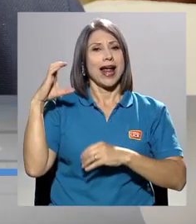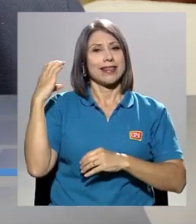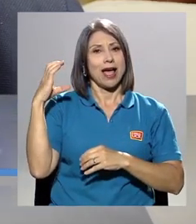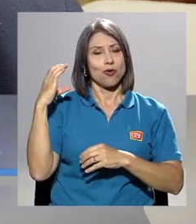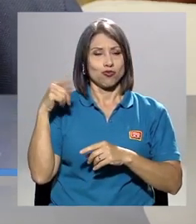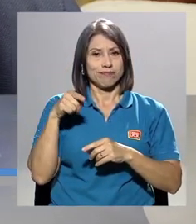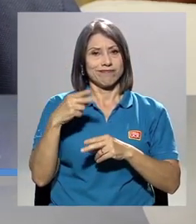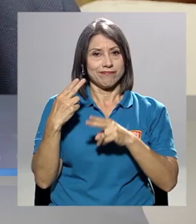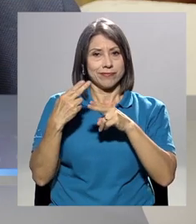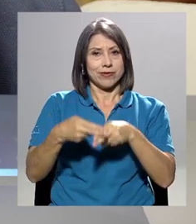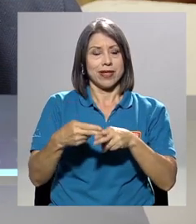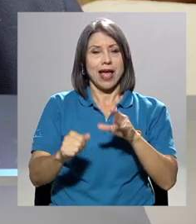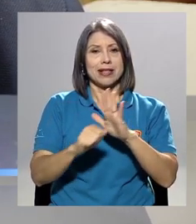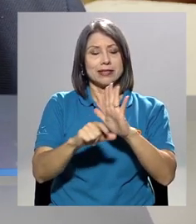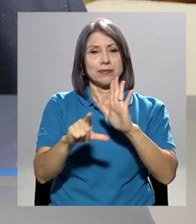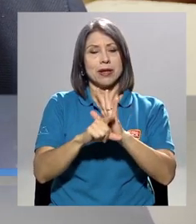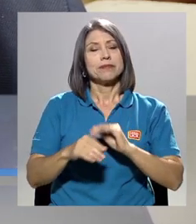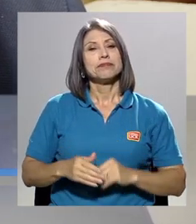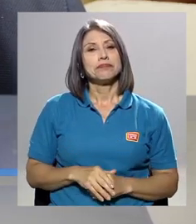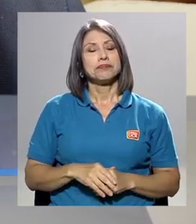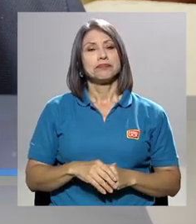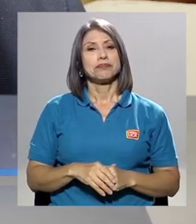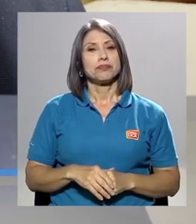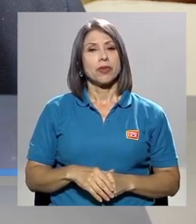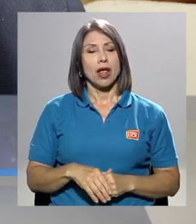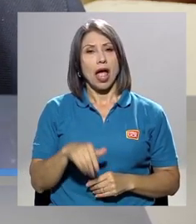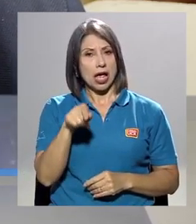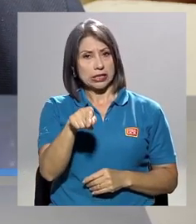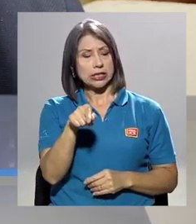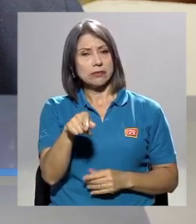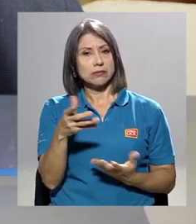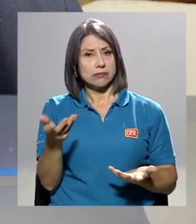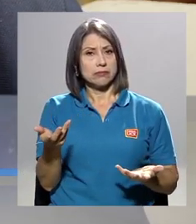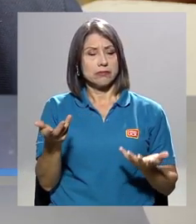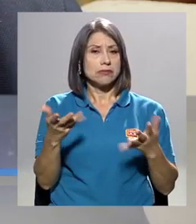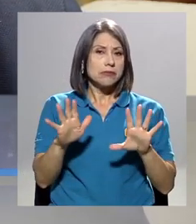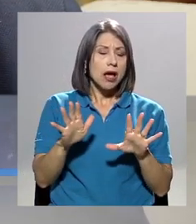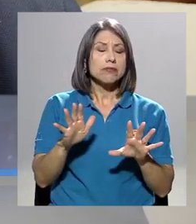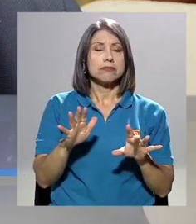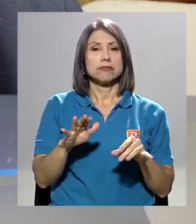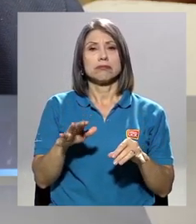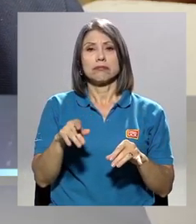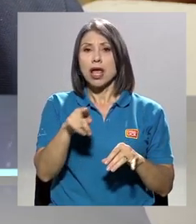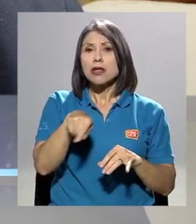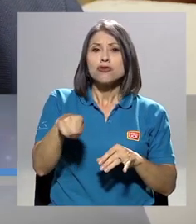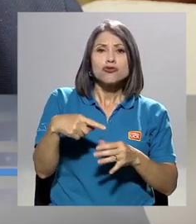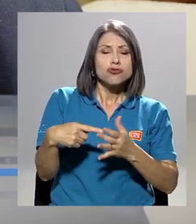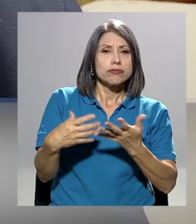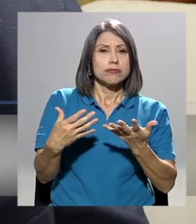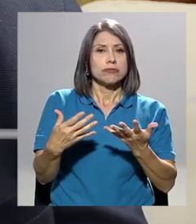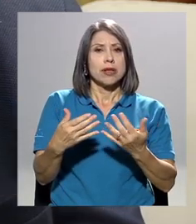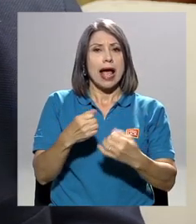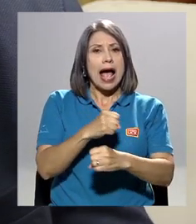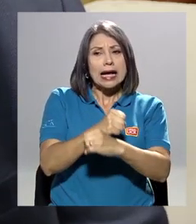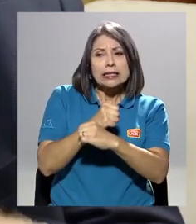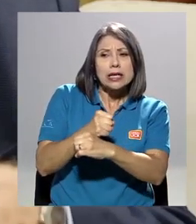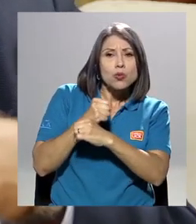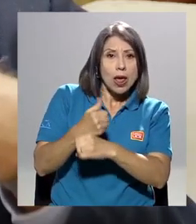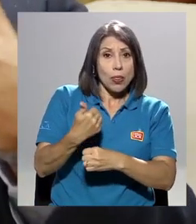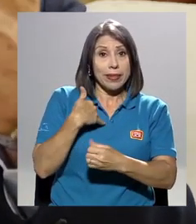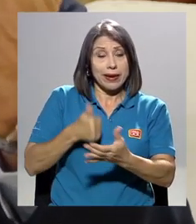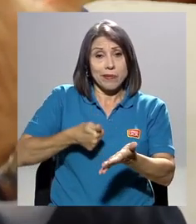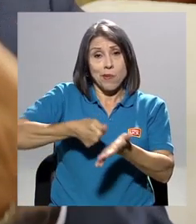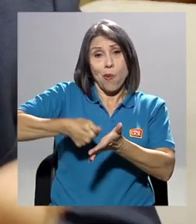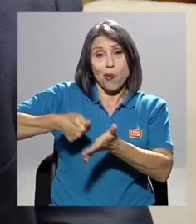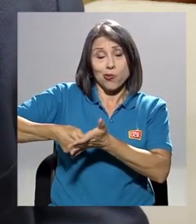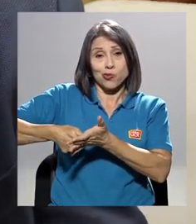la Asamblea Legislativa, y allí se han asegurado los votos